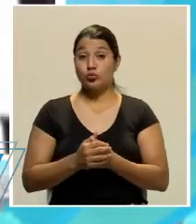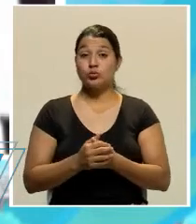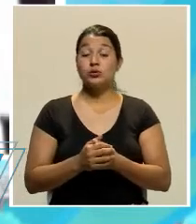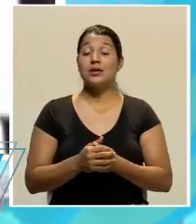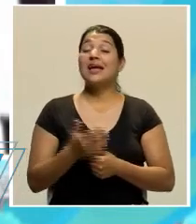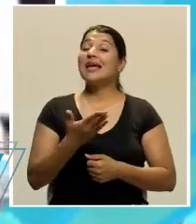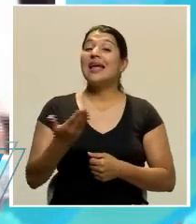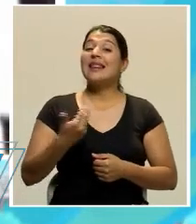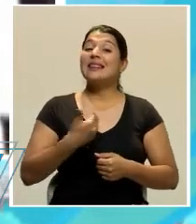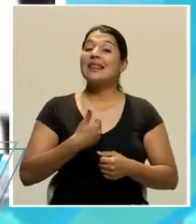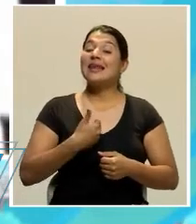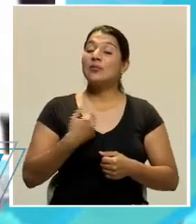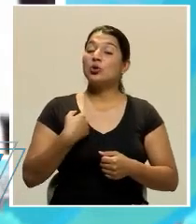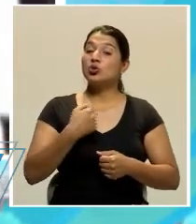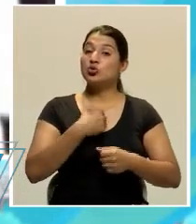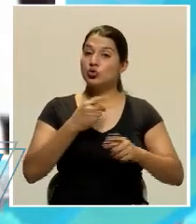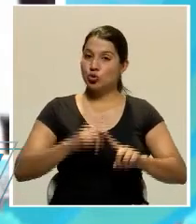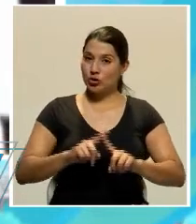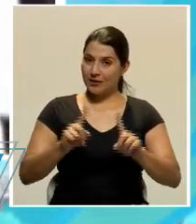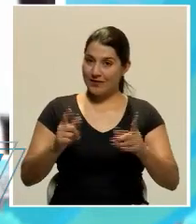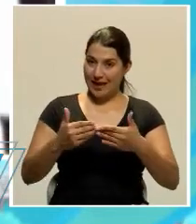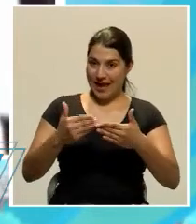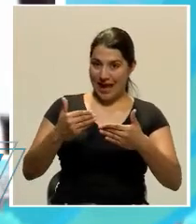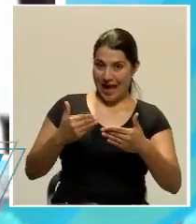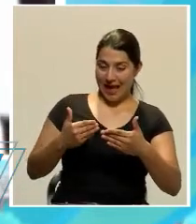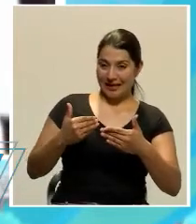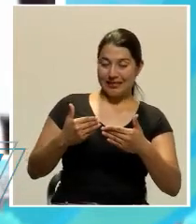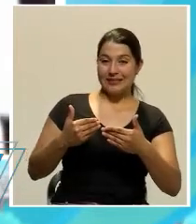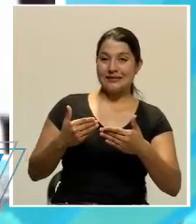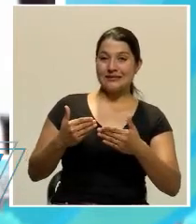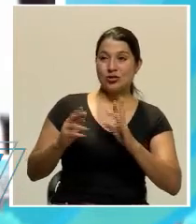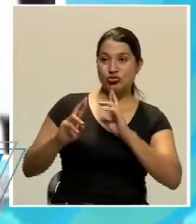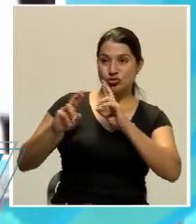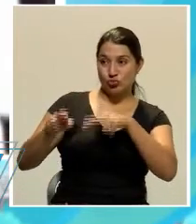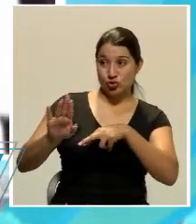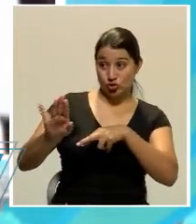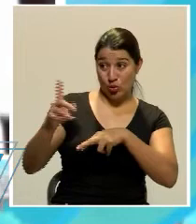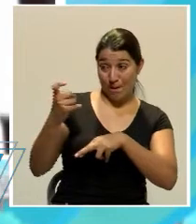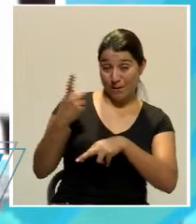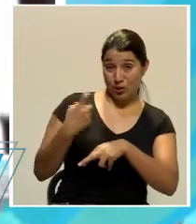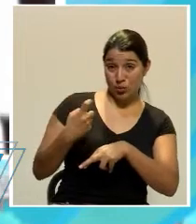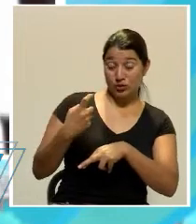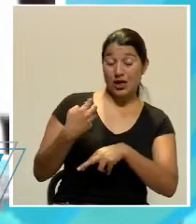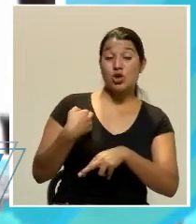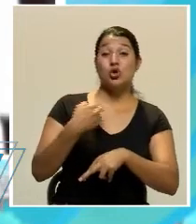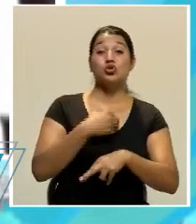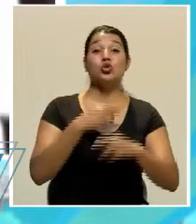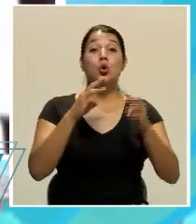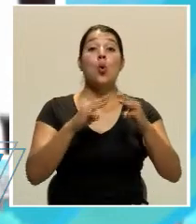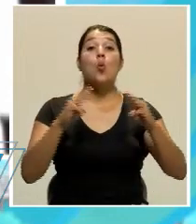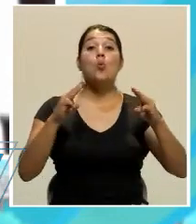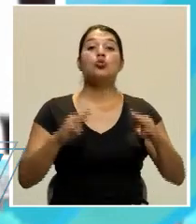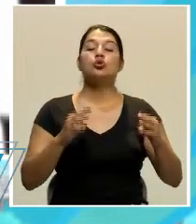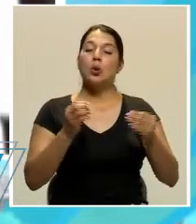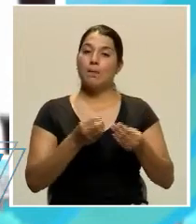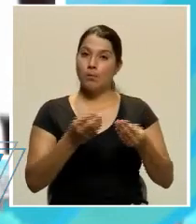parece importante antes de contestar su pregunta directamente, es que somos un museo